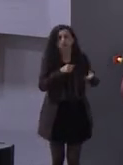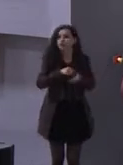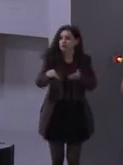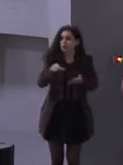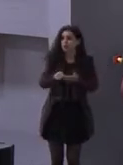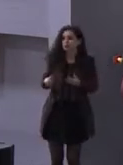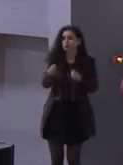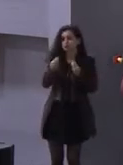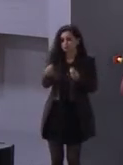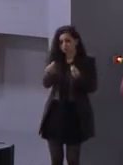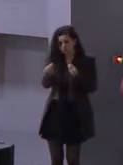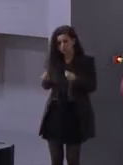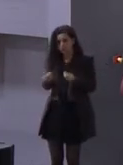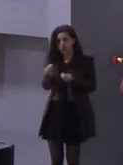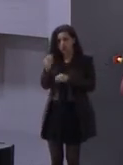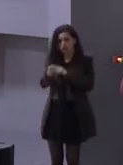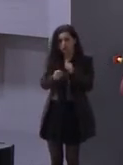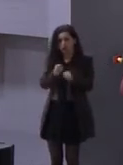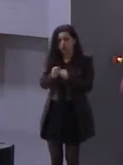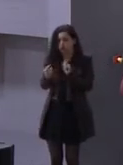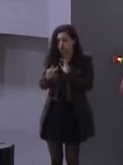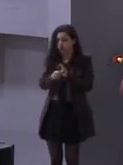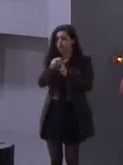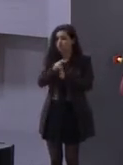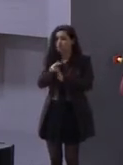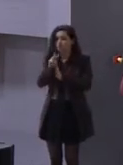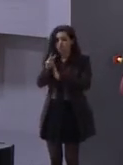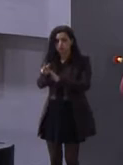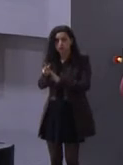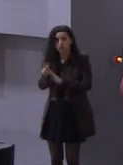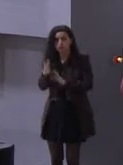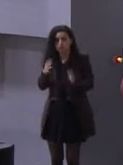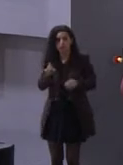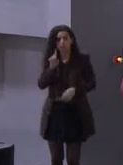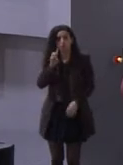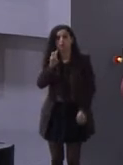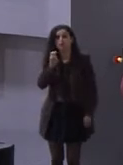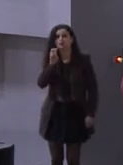los gastos estamos proyectados para el 2022 en 128.642